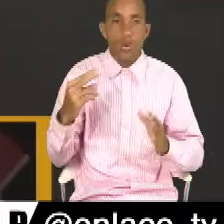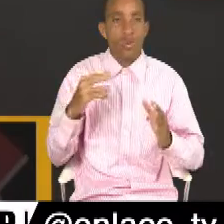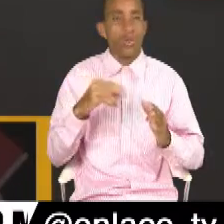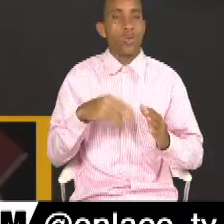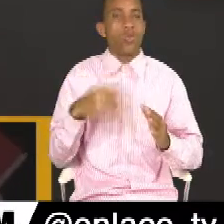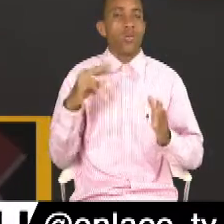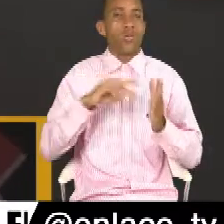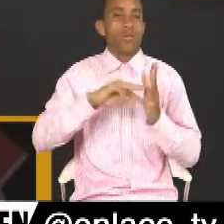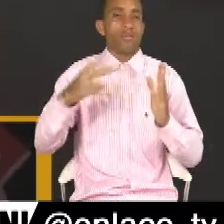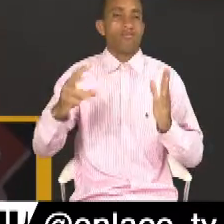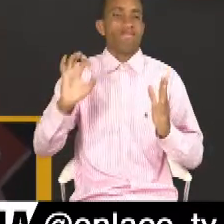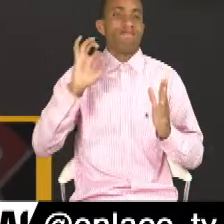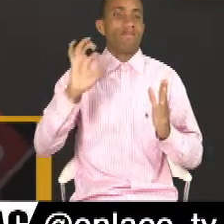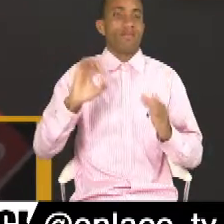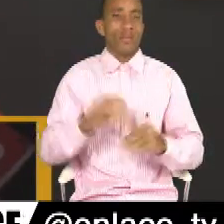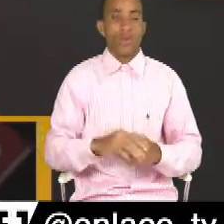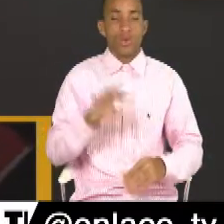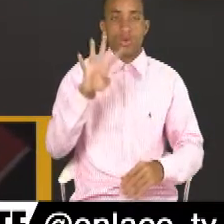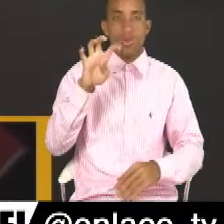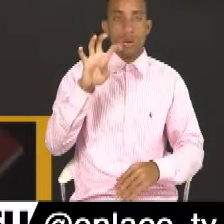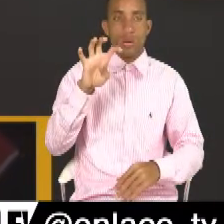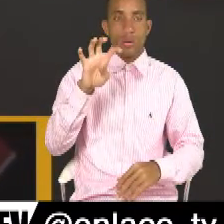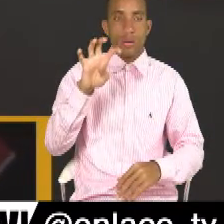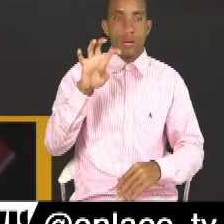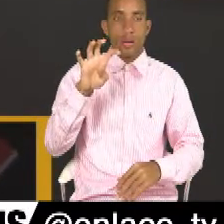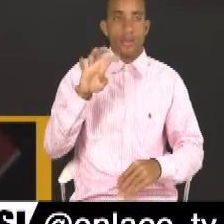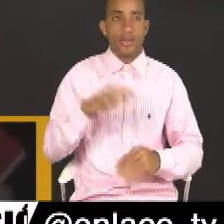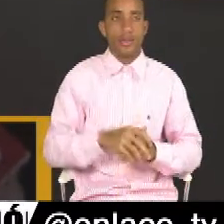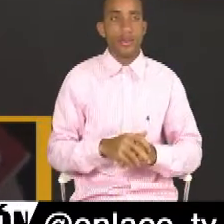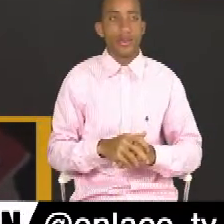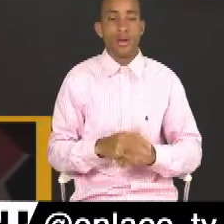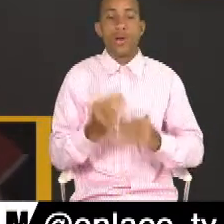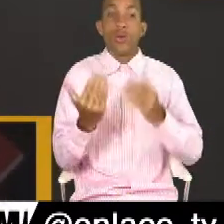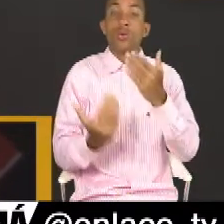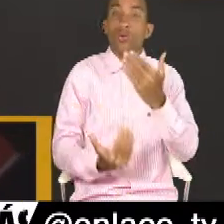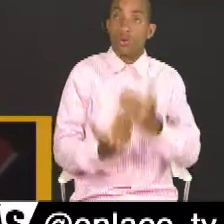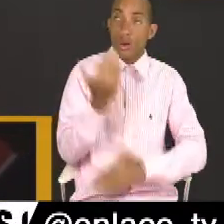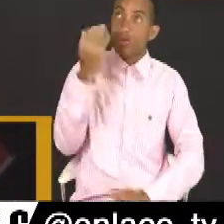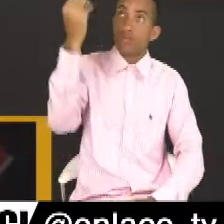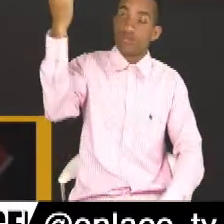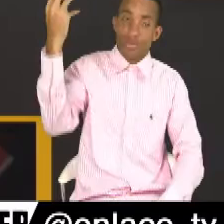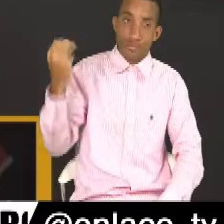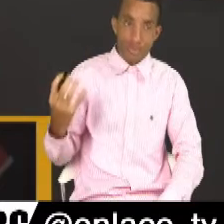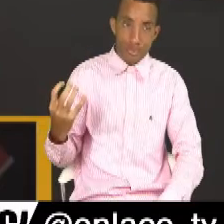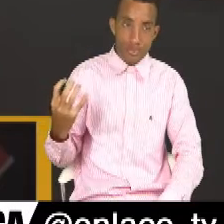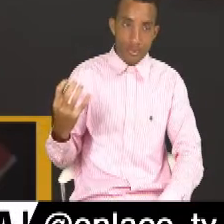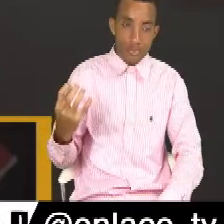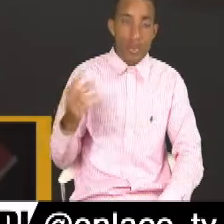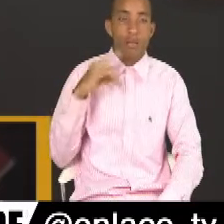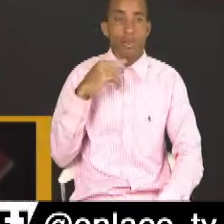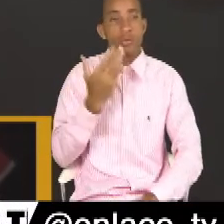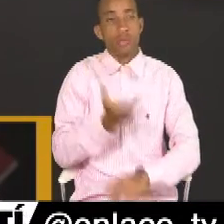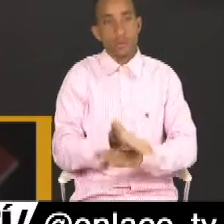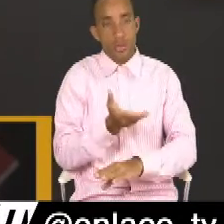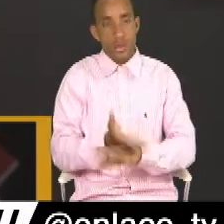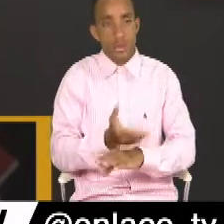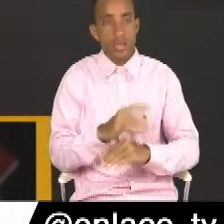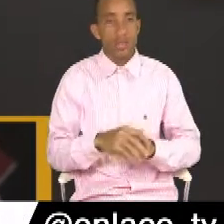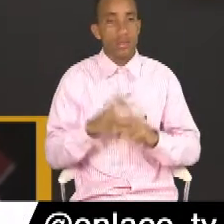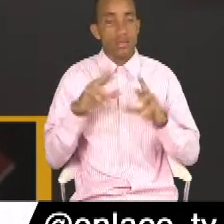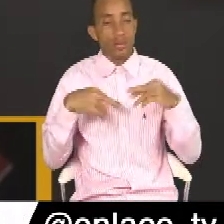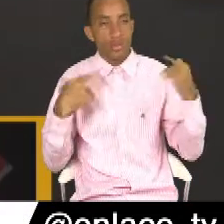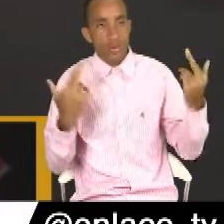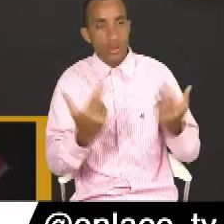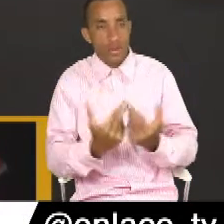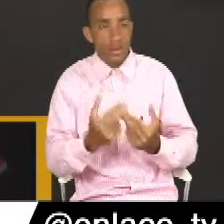a hacer 9 cruces semafóricos nuevos. Pero además, en una propuesta que salió precisamente en una de esas reuniones de las